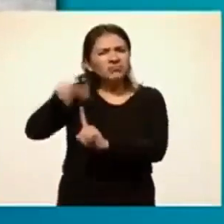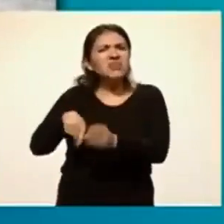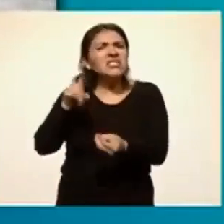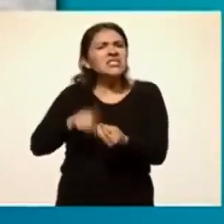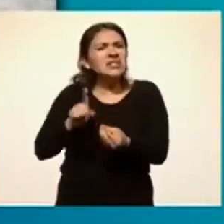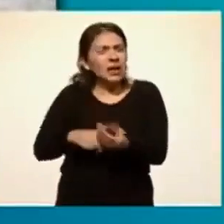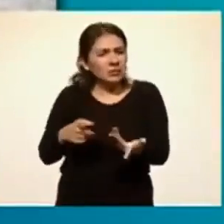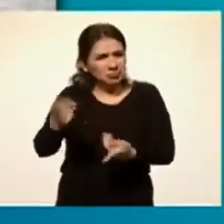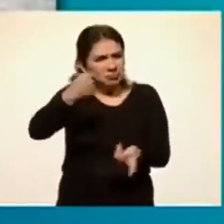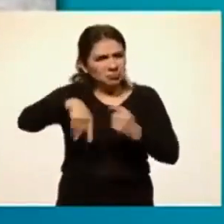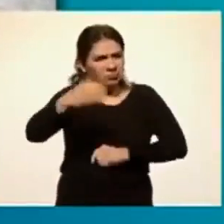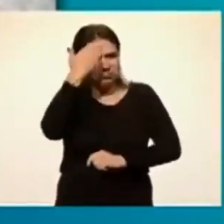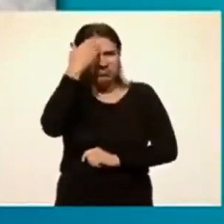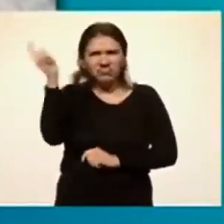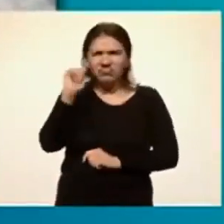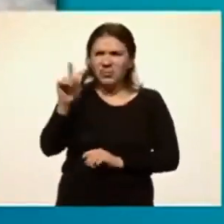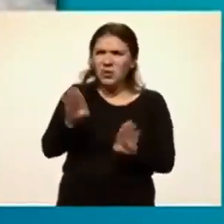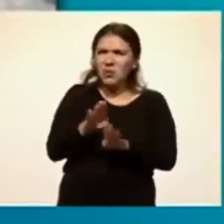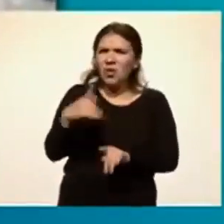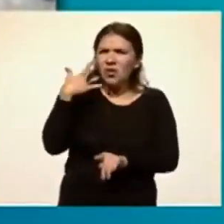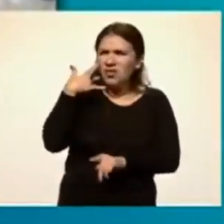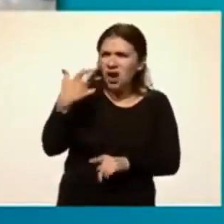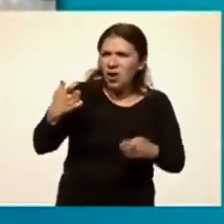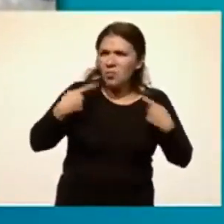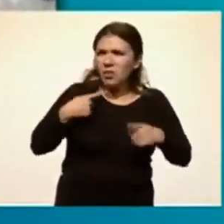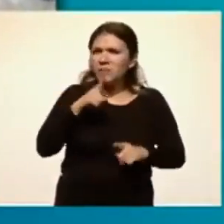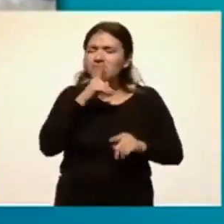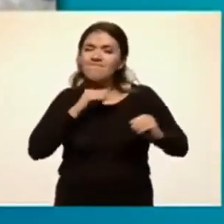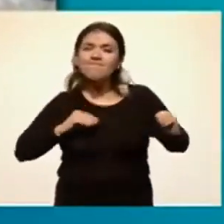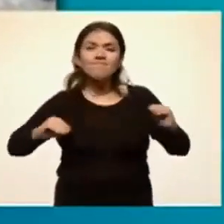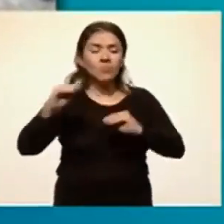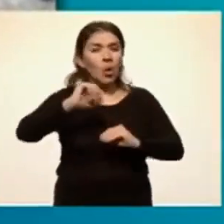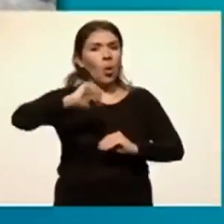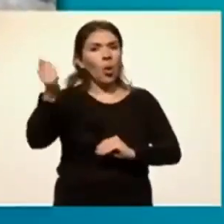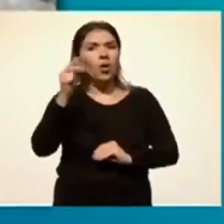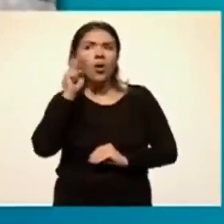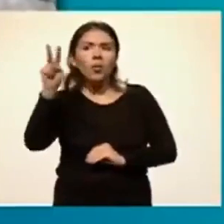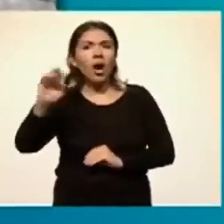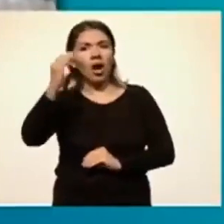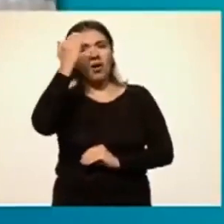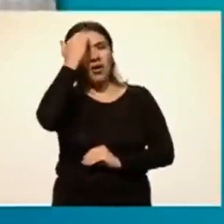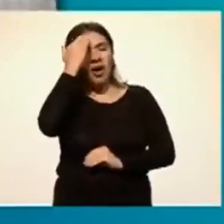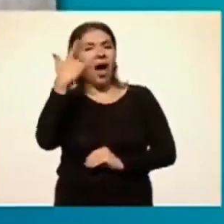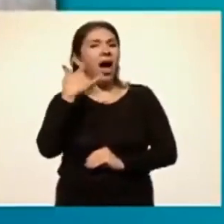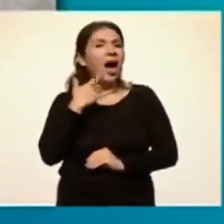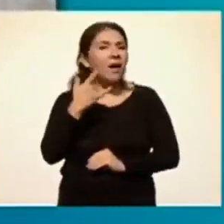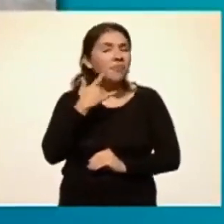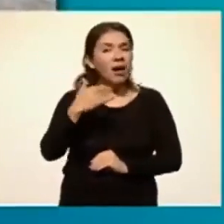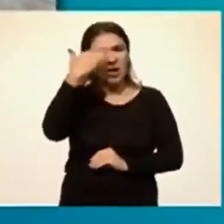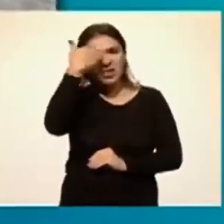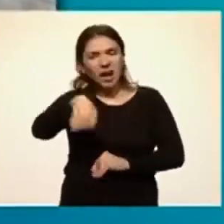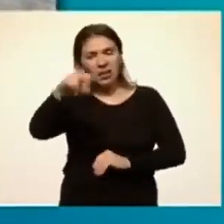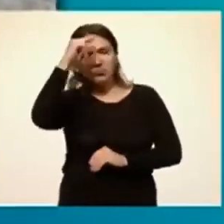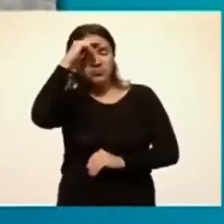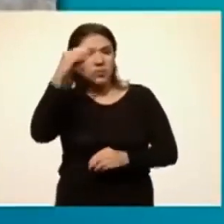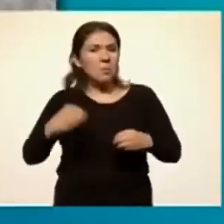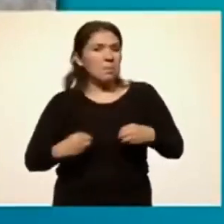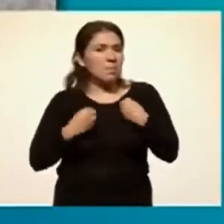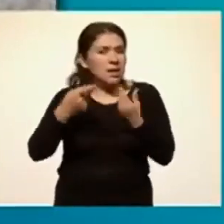para muchos es una figura misteriosa y callada, pero para otros es platicador, amable y sabedor de la